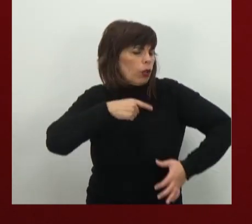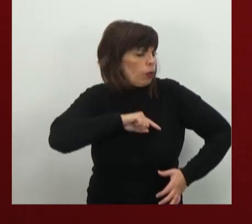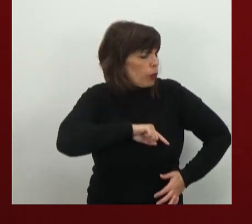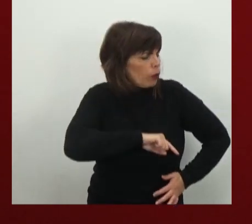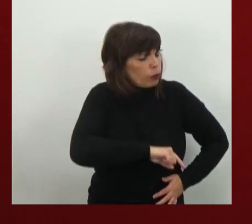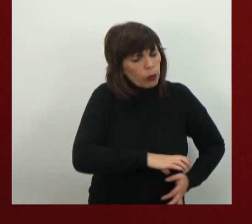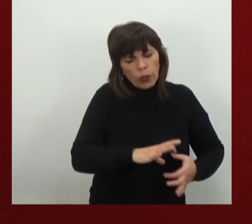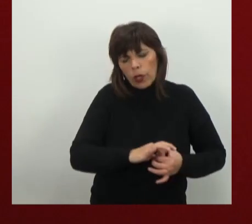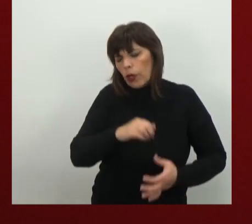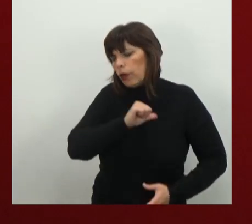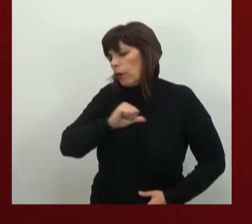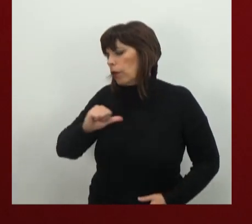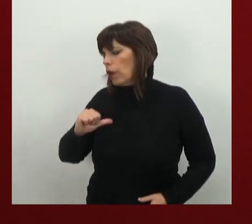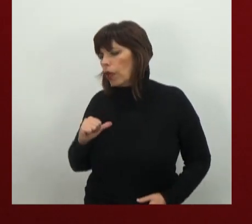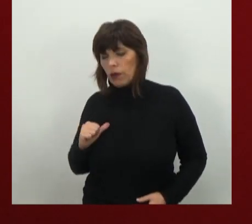íntima y cercana con el Señor,